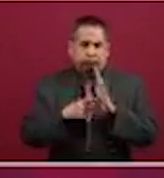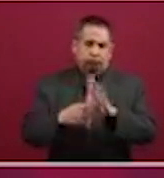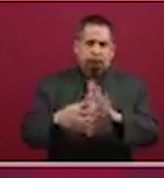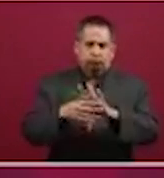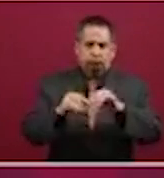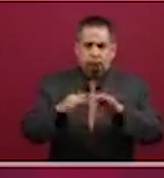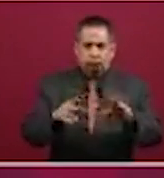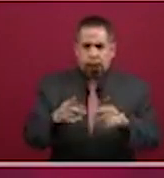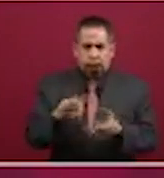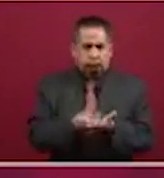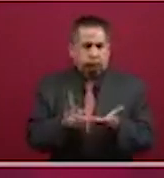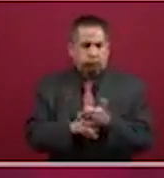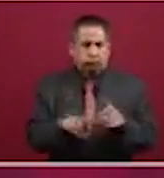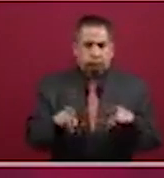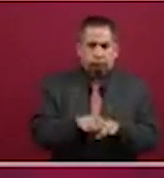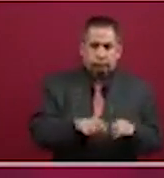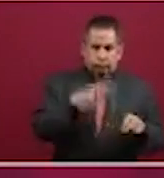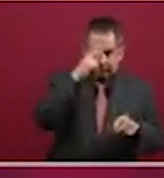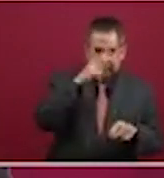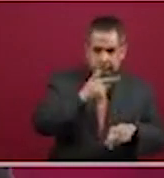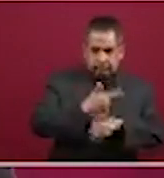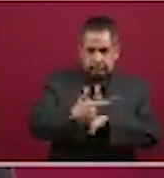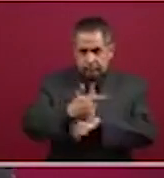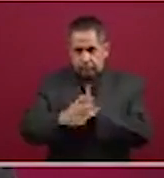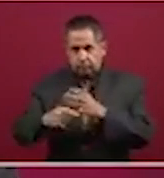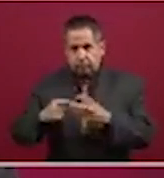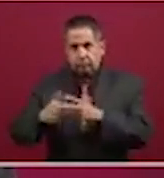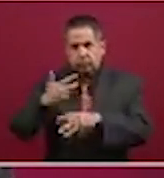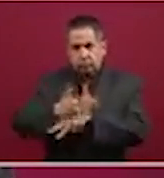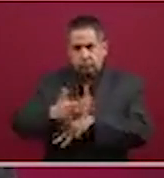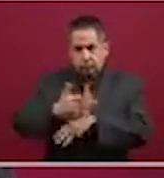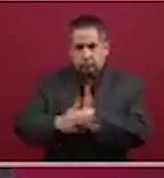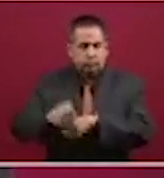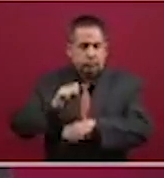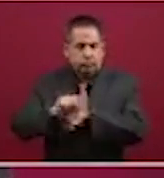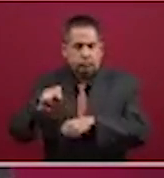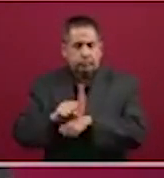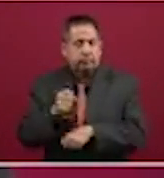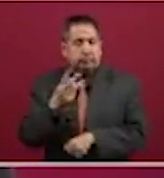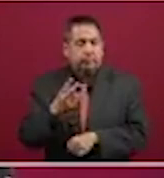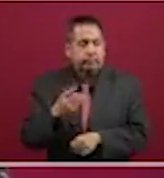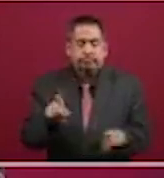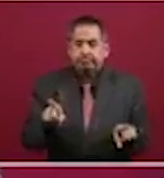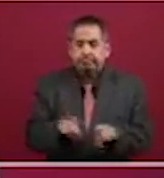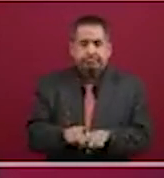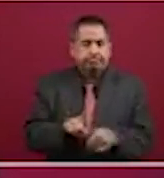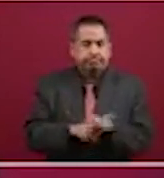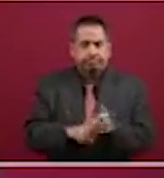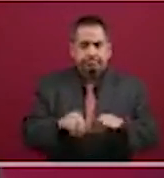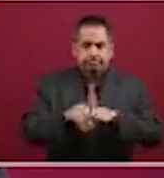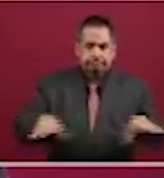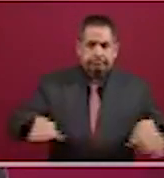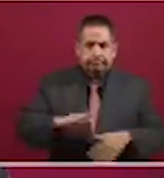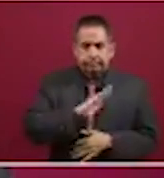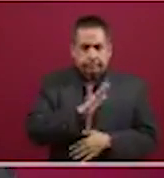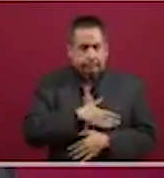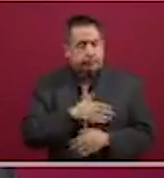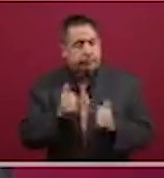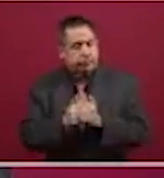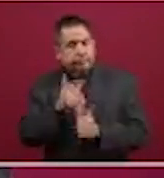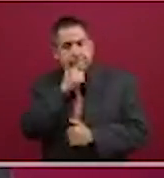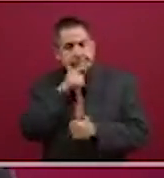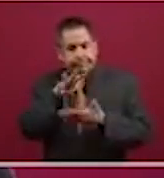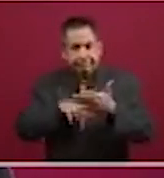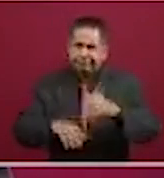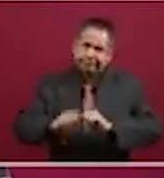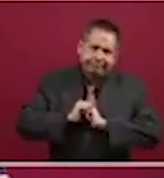simultáneo en la ciudad de mexico guatemala honduras el salvador la versión en español en inglés